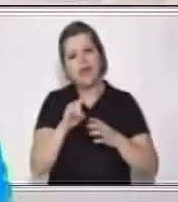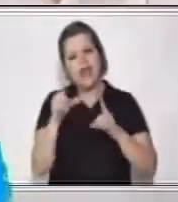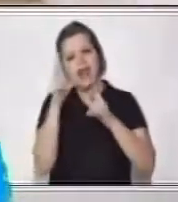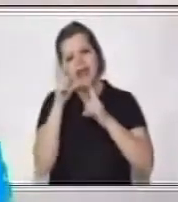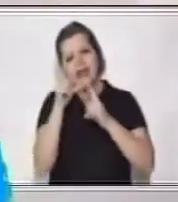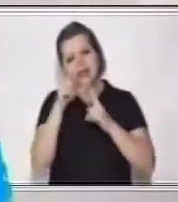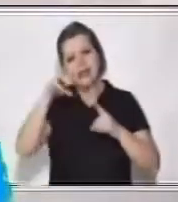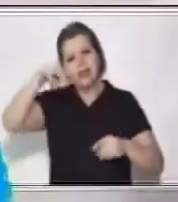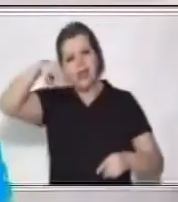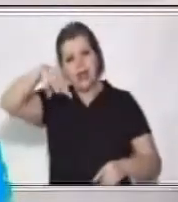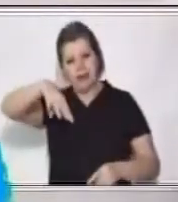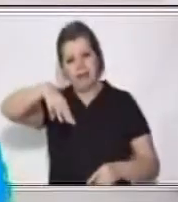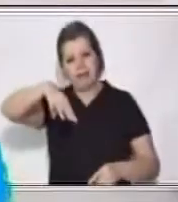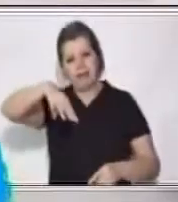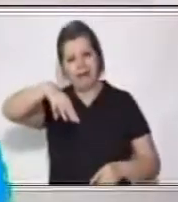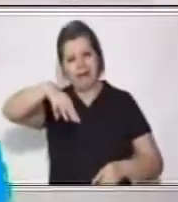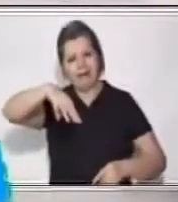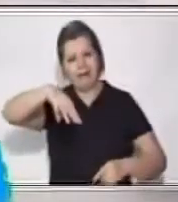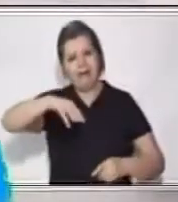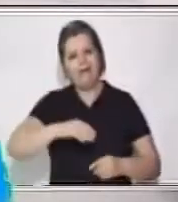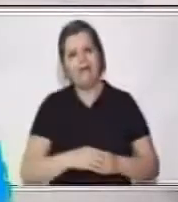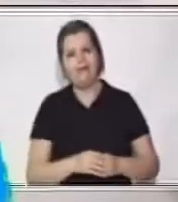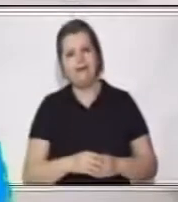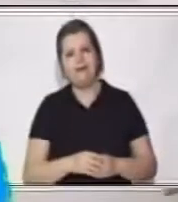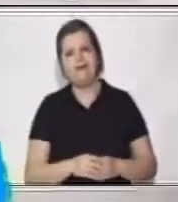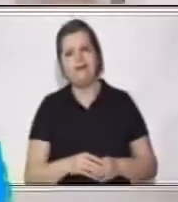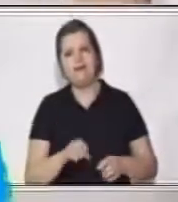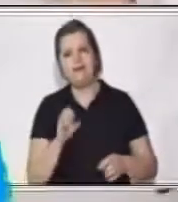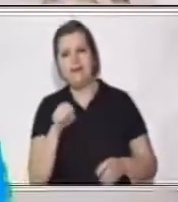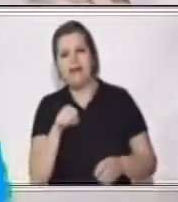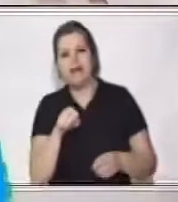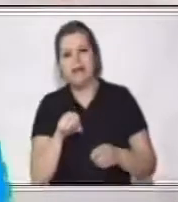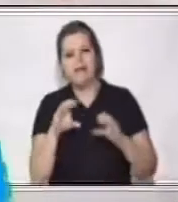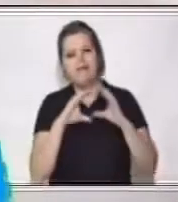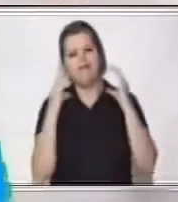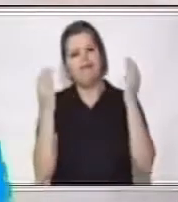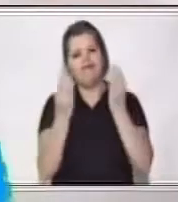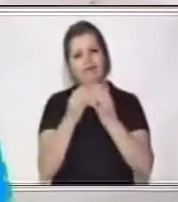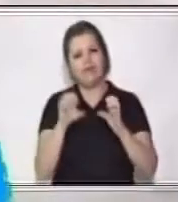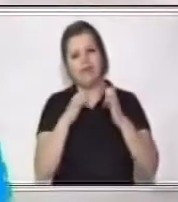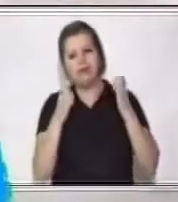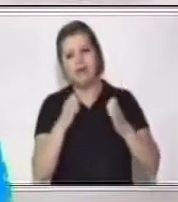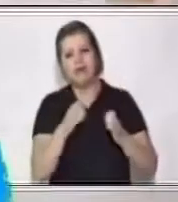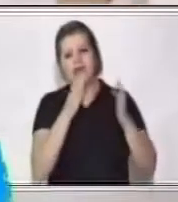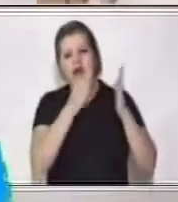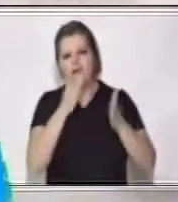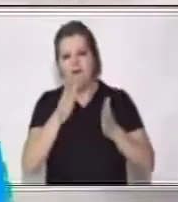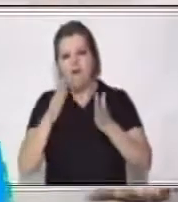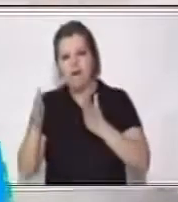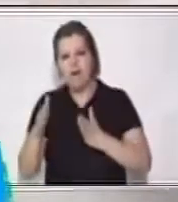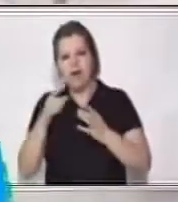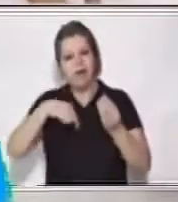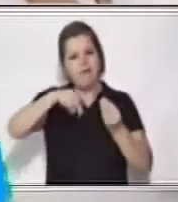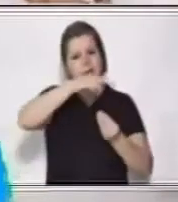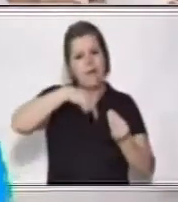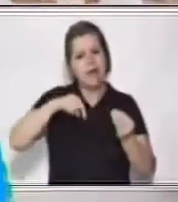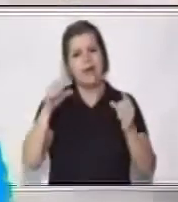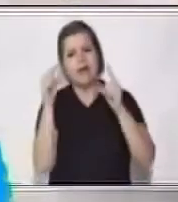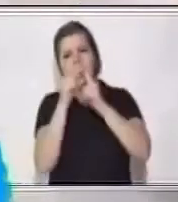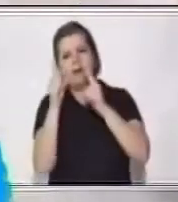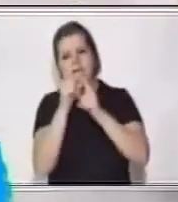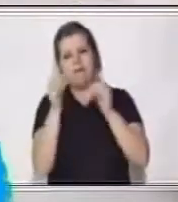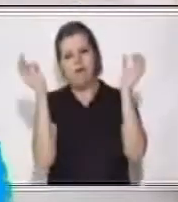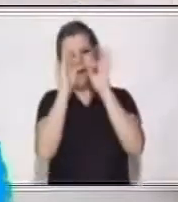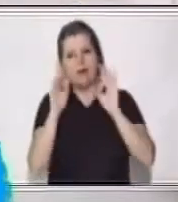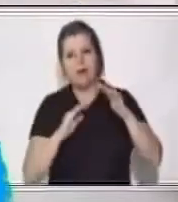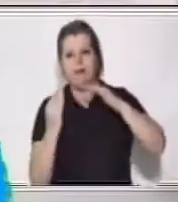Entonces, así es como nosotros podemos realizar nuestra estructura en nuestra familia de palabras, con su morfema